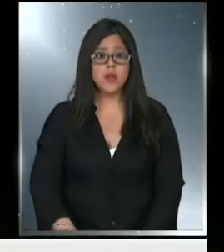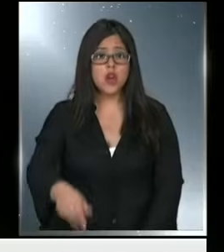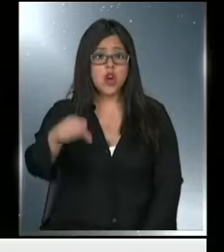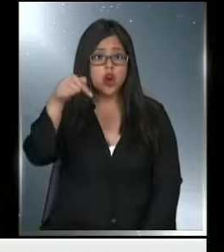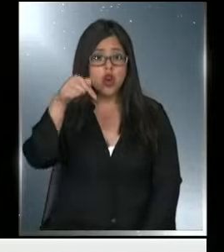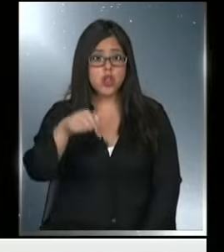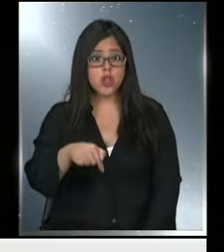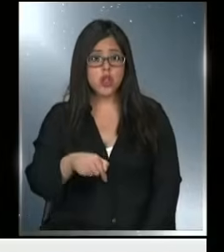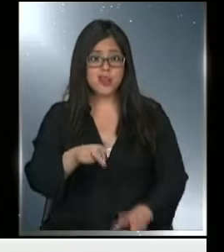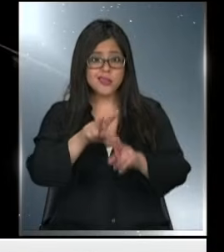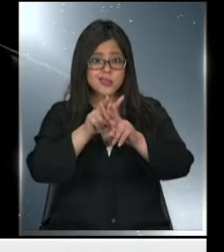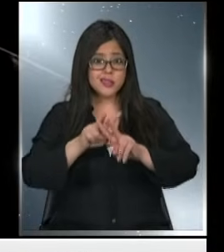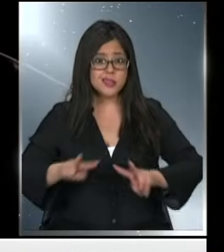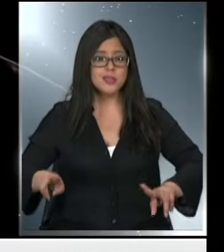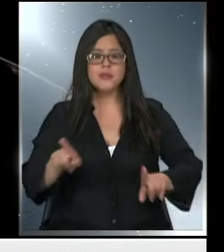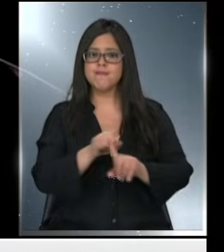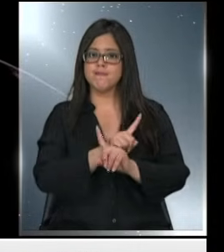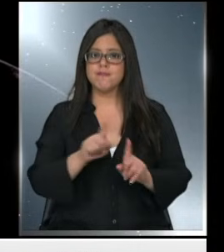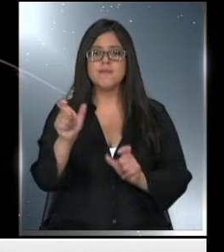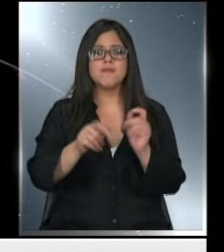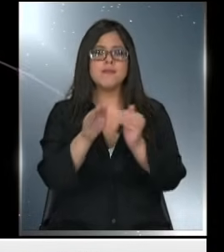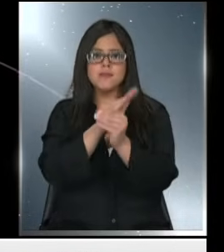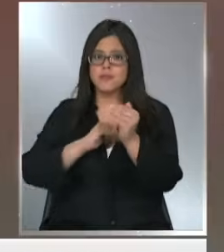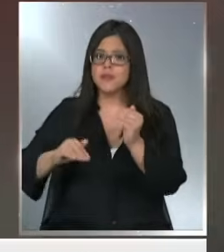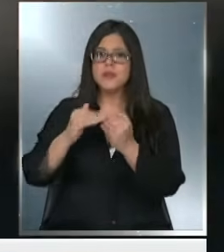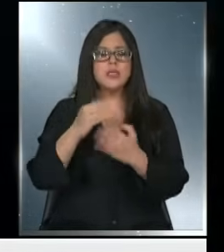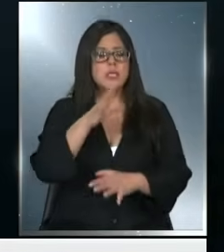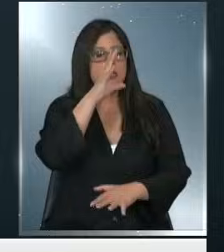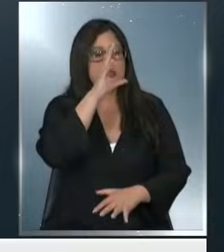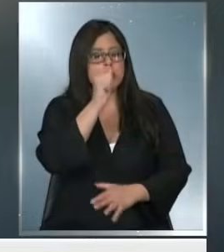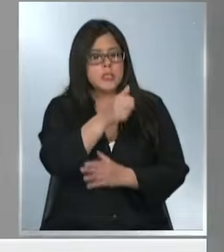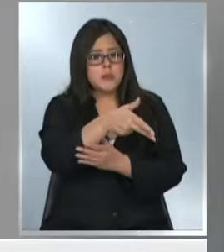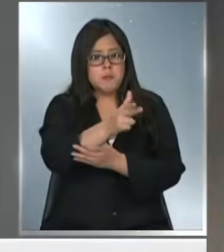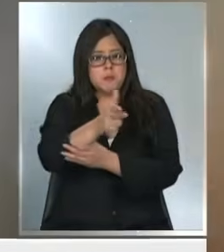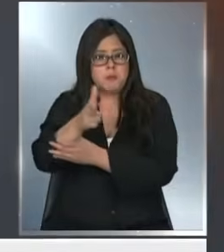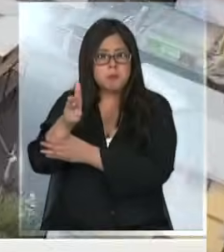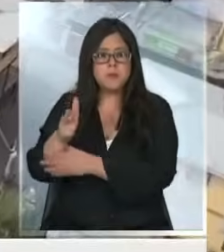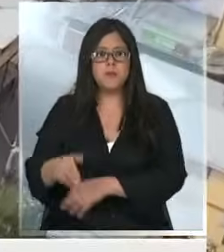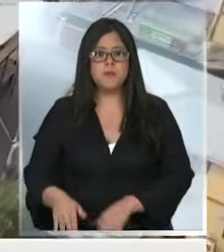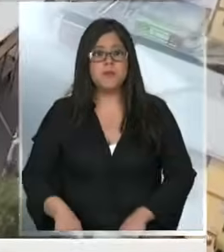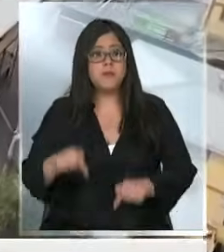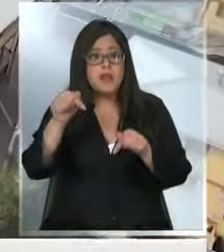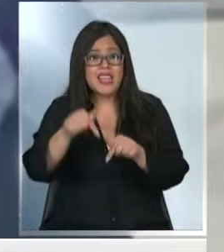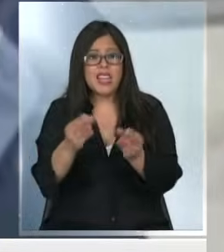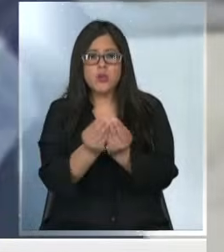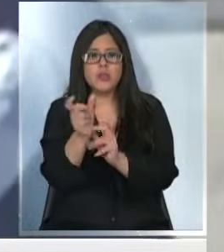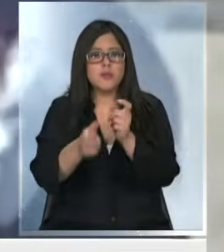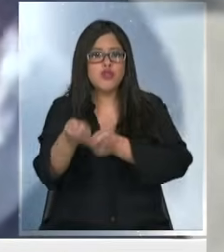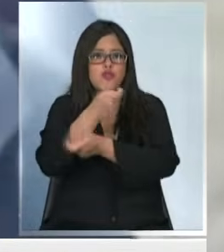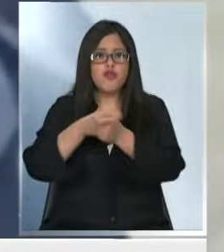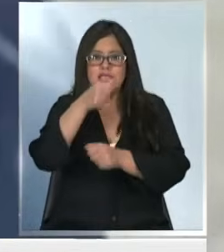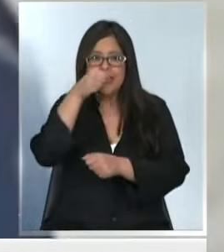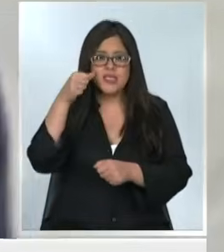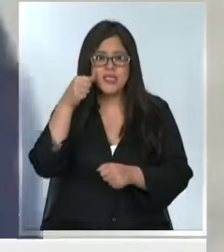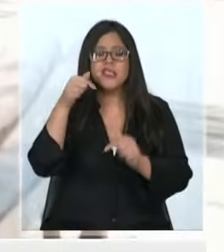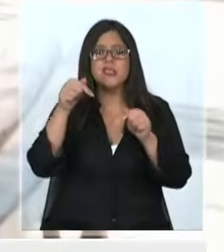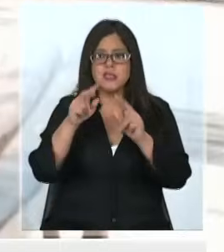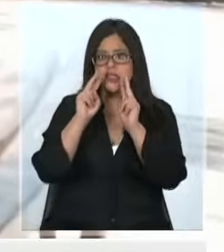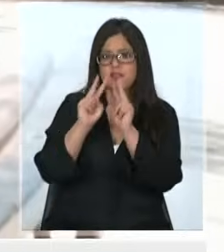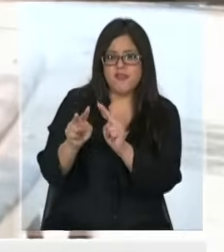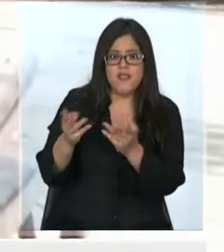no vivimos tranquilos. Los vecinos ya tenemos que soportar disparos. Aquí hay muchos narcotraficantes y aquí se